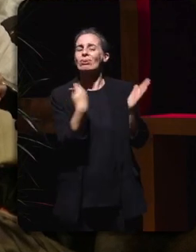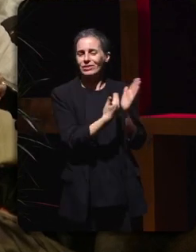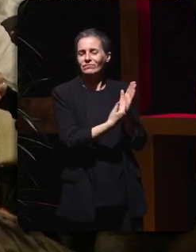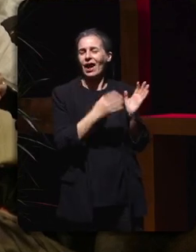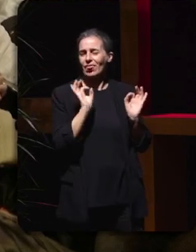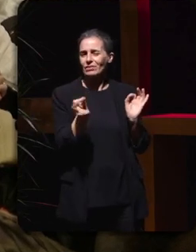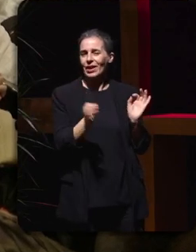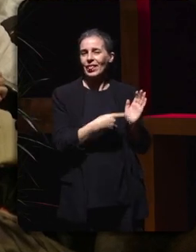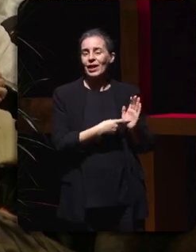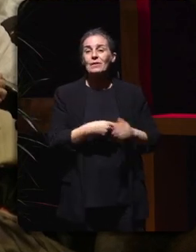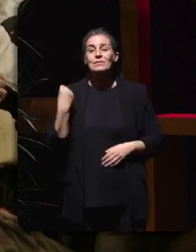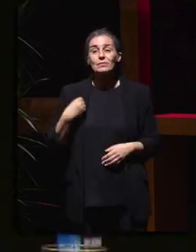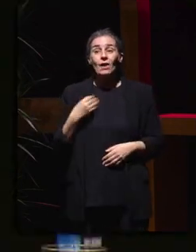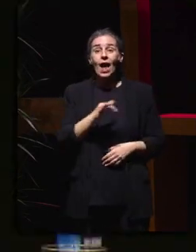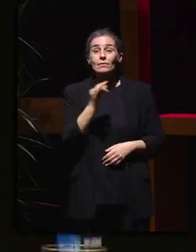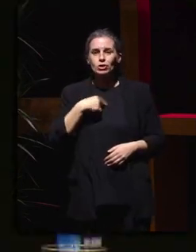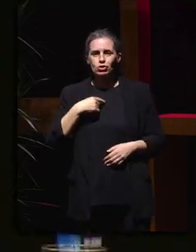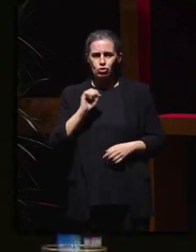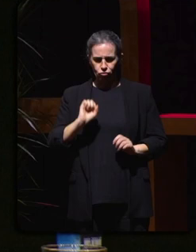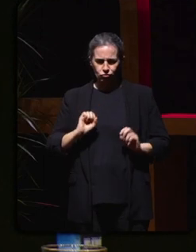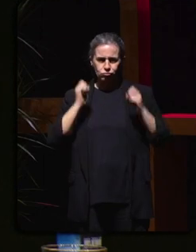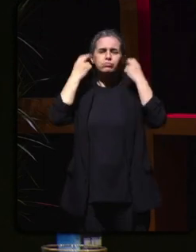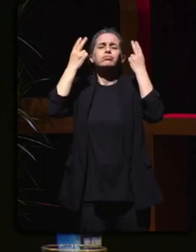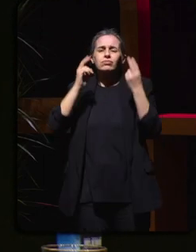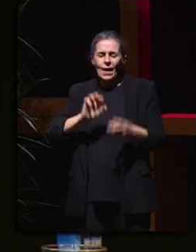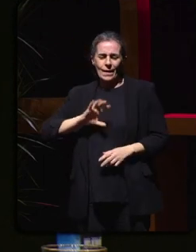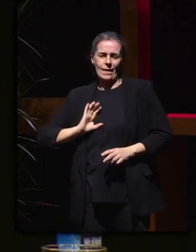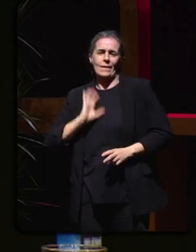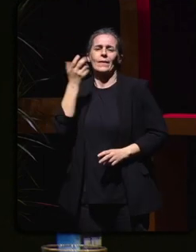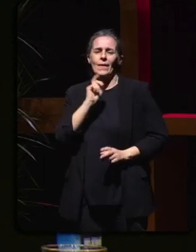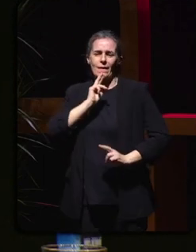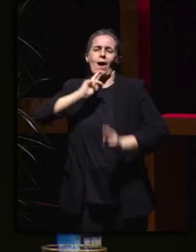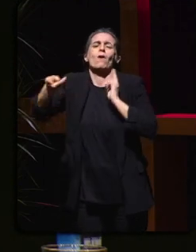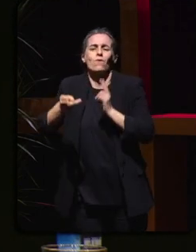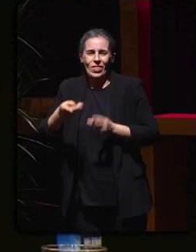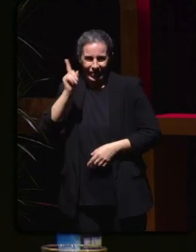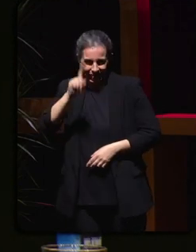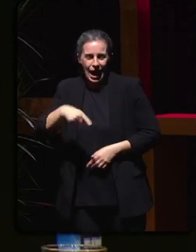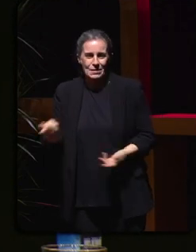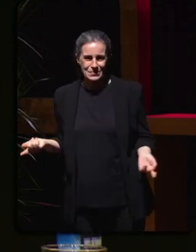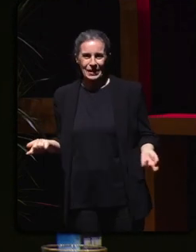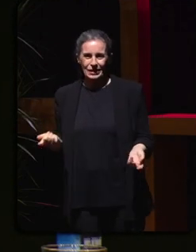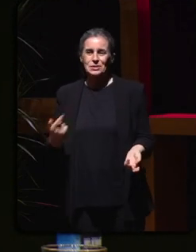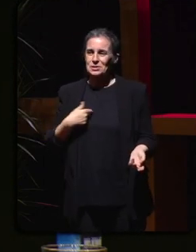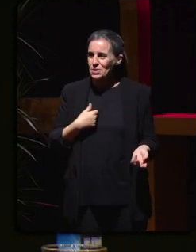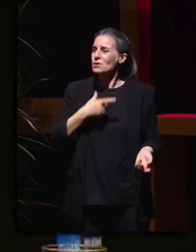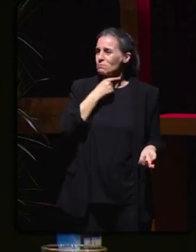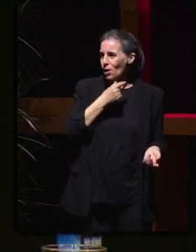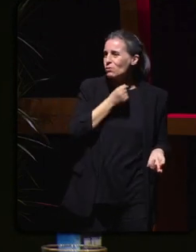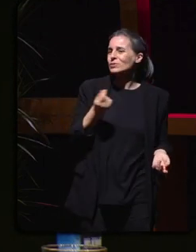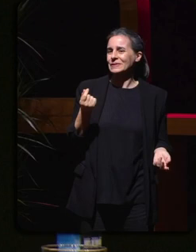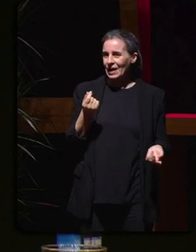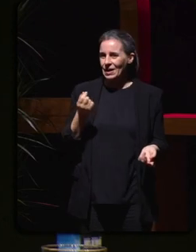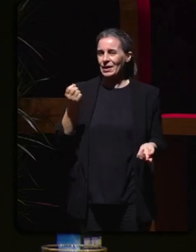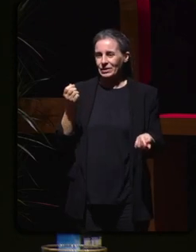y además Sé que soy No solo raúa sino ravuda y me parece bastante chulo ir me de aquí en un país en el que tanto nos